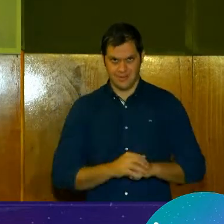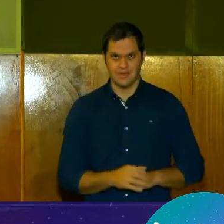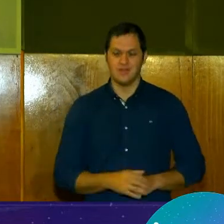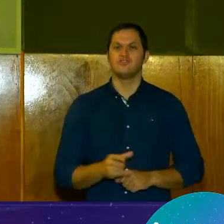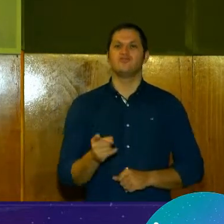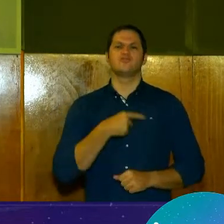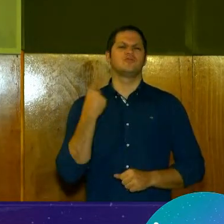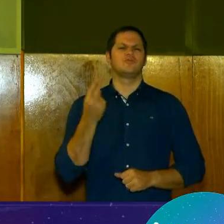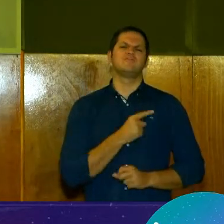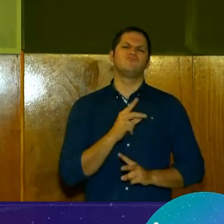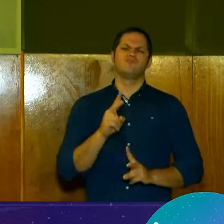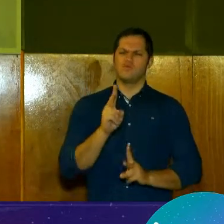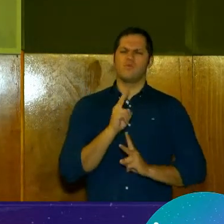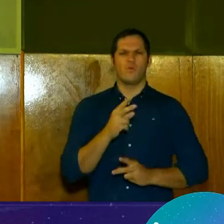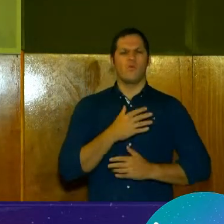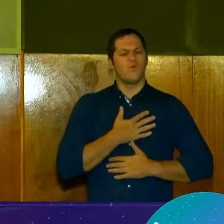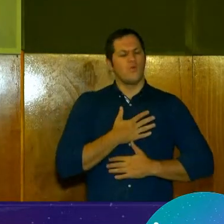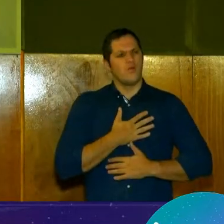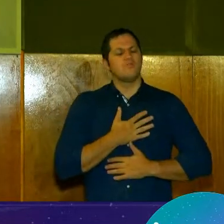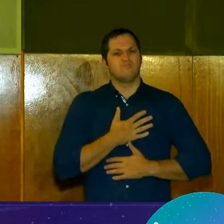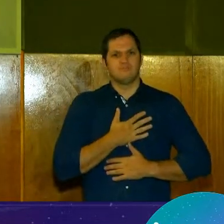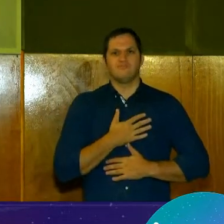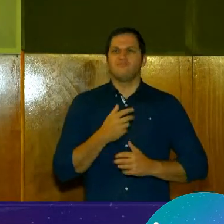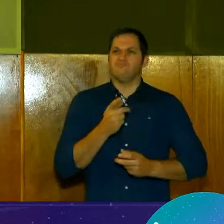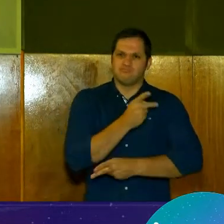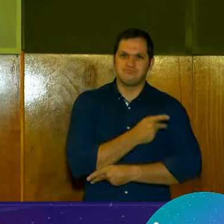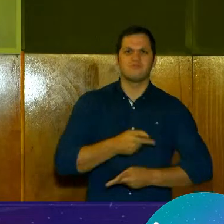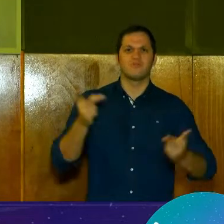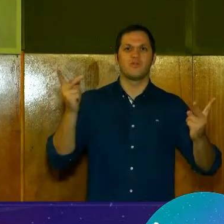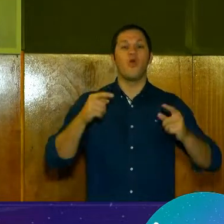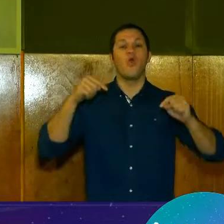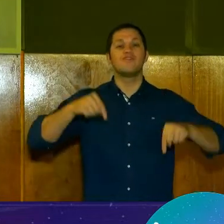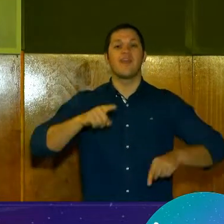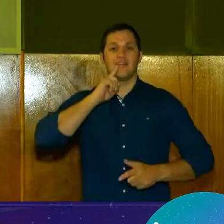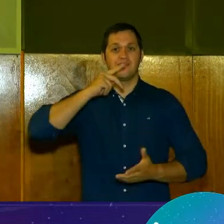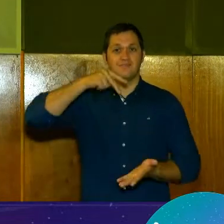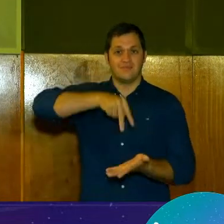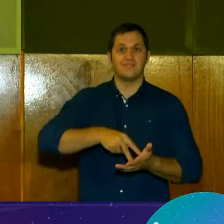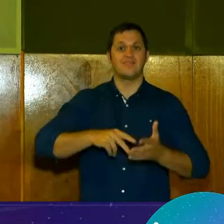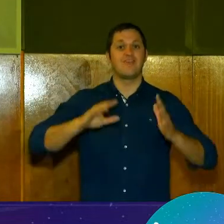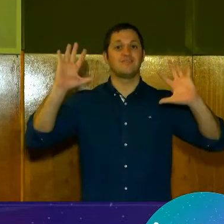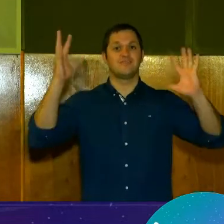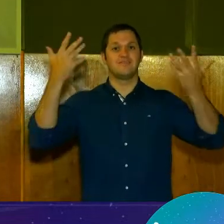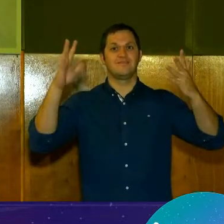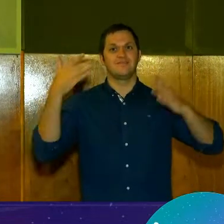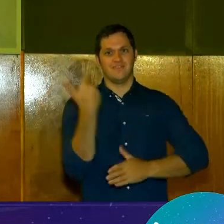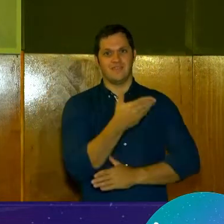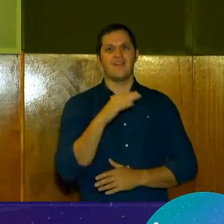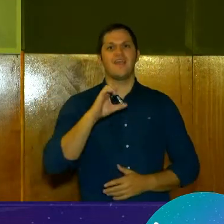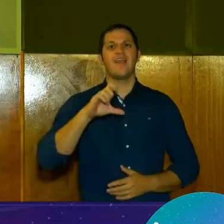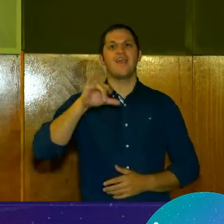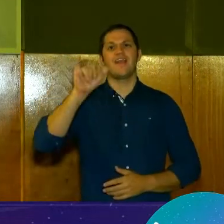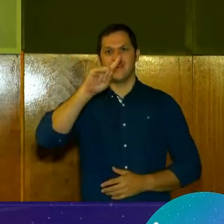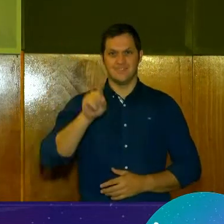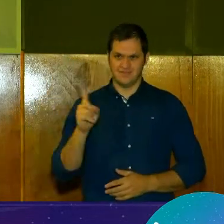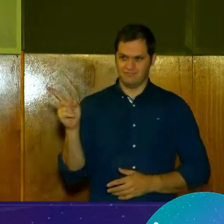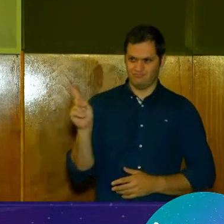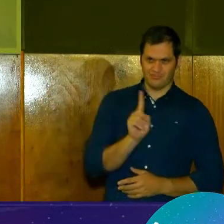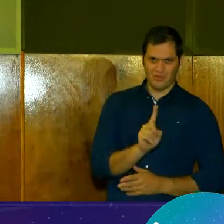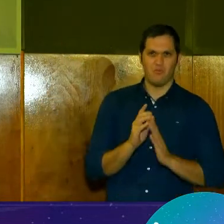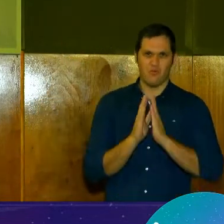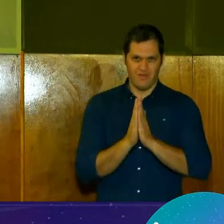yo soy fan tanto de los de juego de ciencia como los de la raíz de la ciencia de juan carlos d amico estuvo con nosotros también así